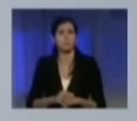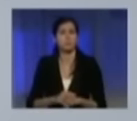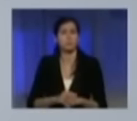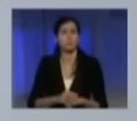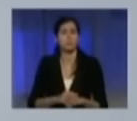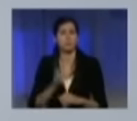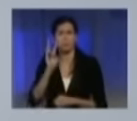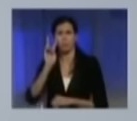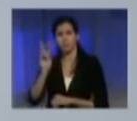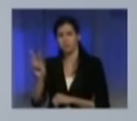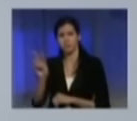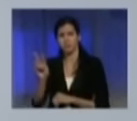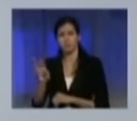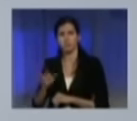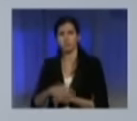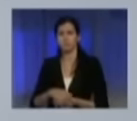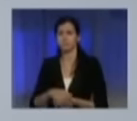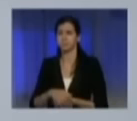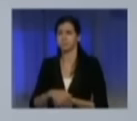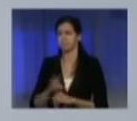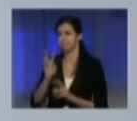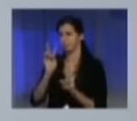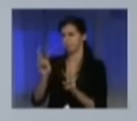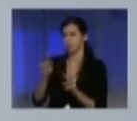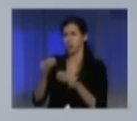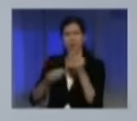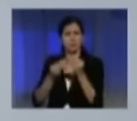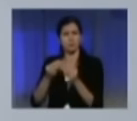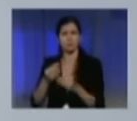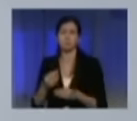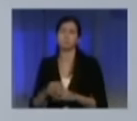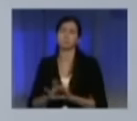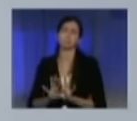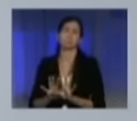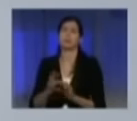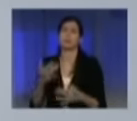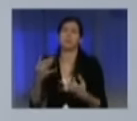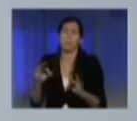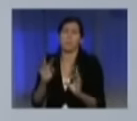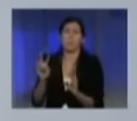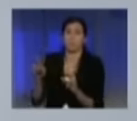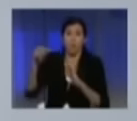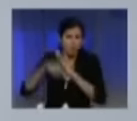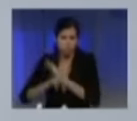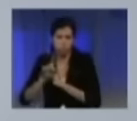uno los ve ahí en pequeñito, lo que han hecho, dice,